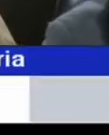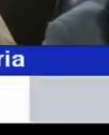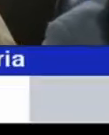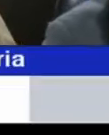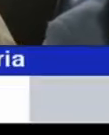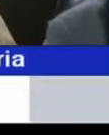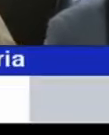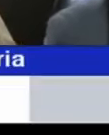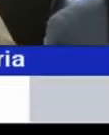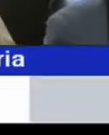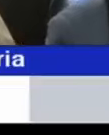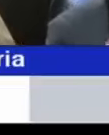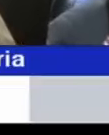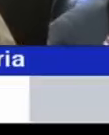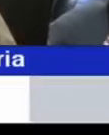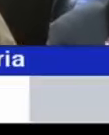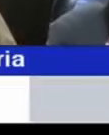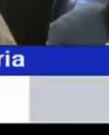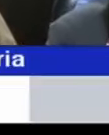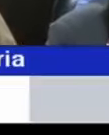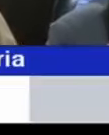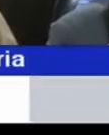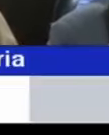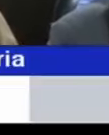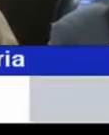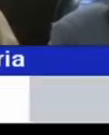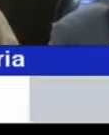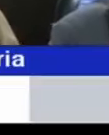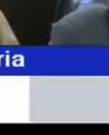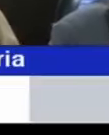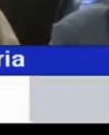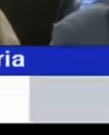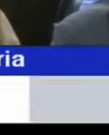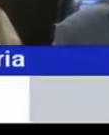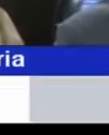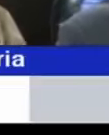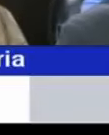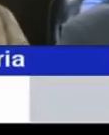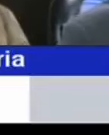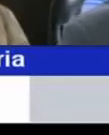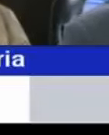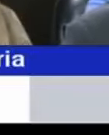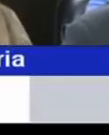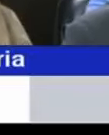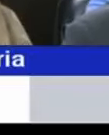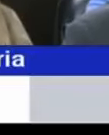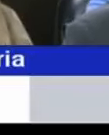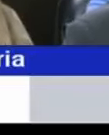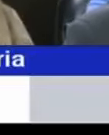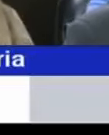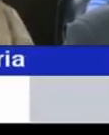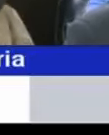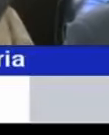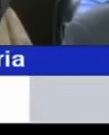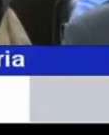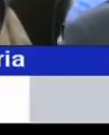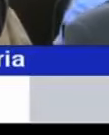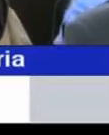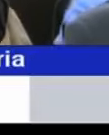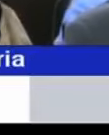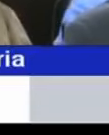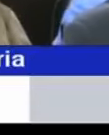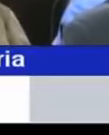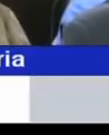este proyecto de ley, y sabemos que nuestros compañeros parlamentarios de esta bancada también lo hacen sin que les quede nada por dentro, porque